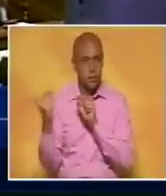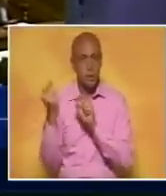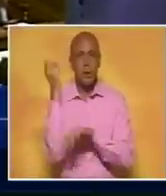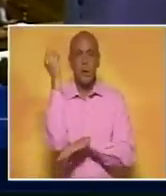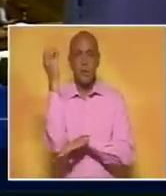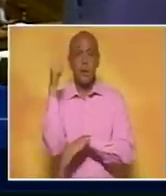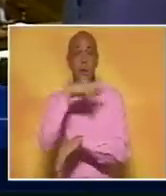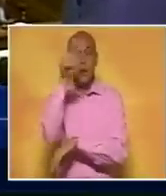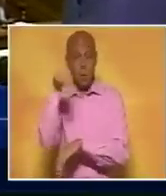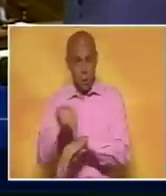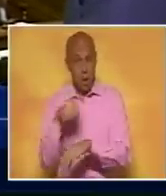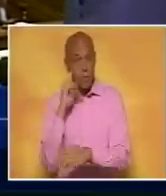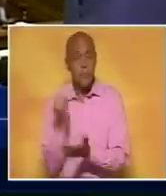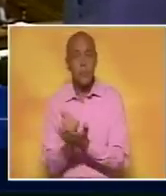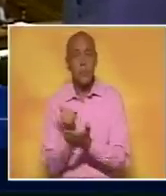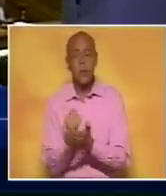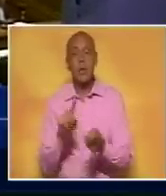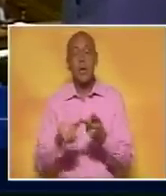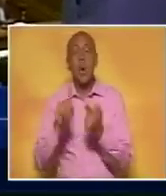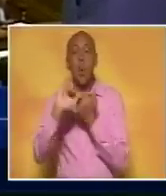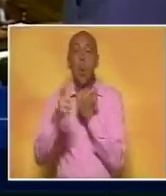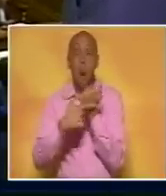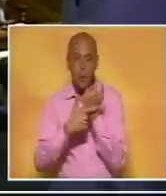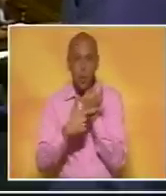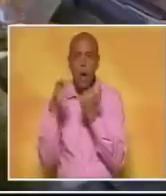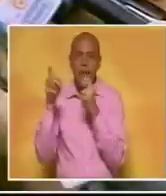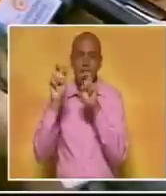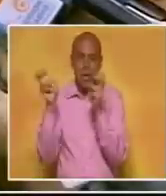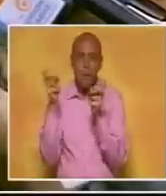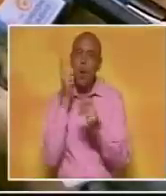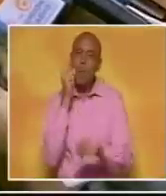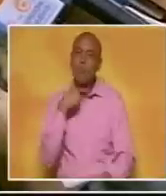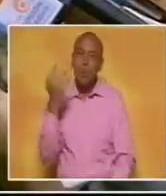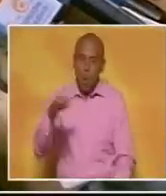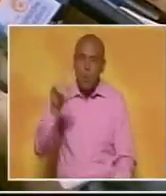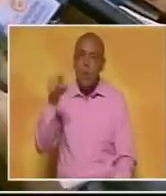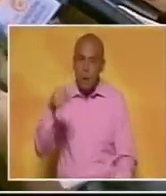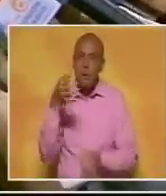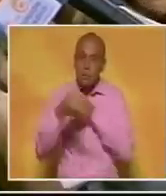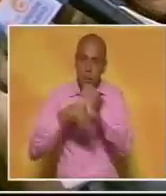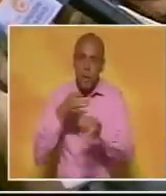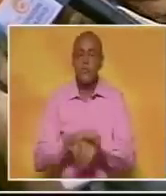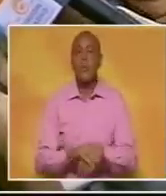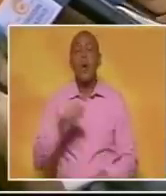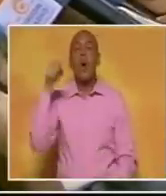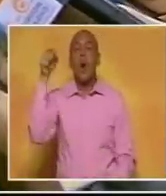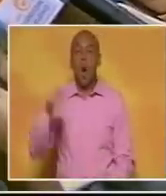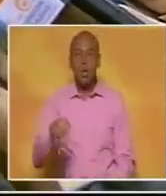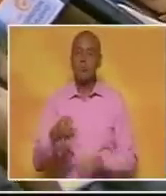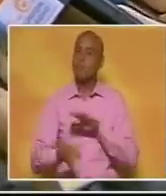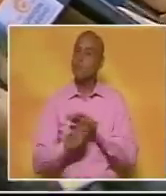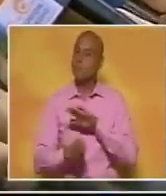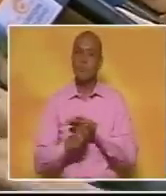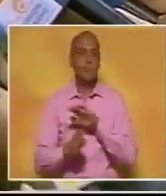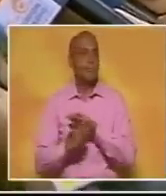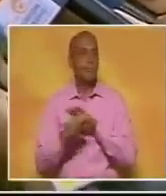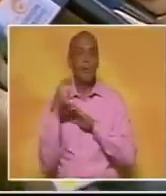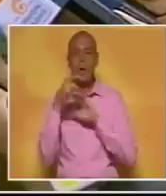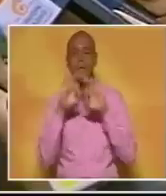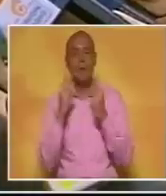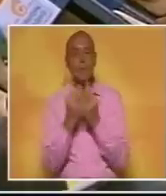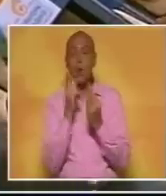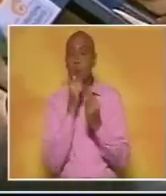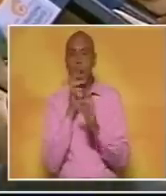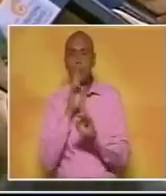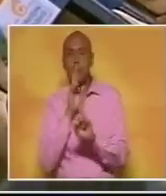ese aspecto también reaccionaron Juan Guaidó y Francisco Torrealba. Hoy todavía no hay justicia para sus familiares, para el